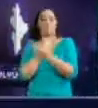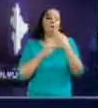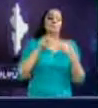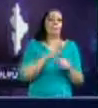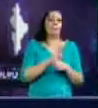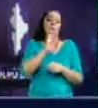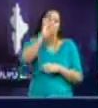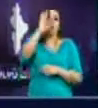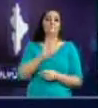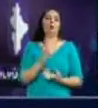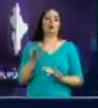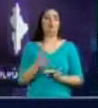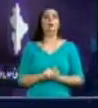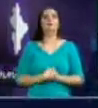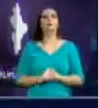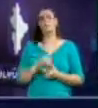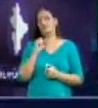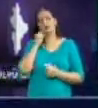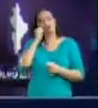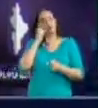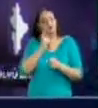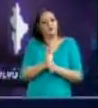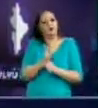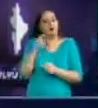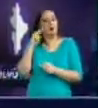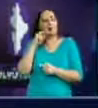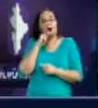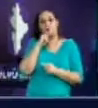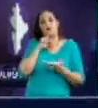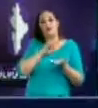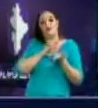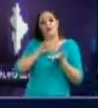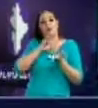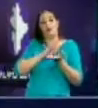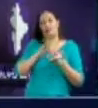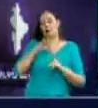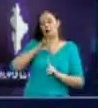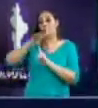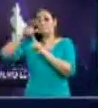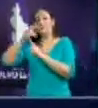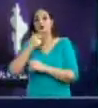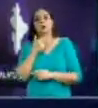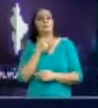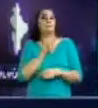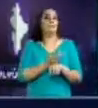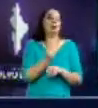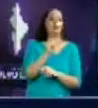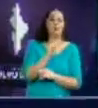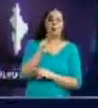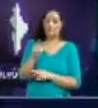de una respuesta de los brigadistas y el eficaz apoyo aéreo con helicópteros del gobierno del estado de nuevo léon mantienen